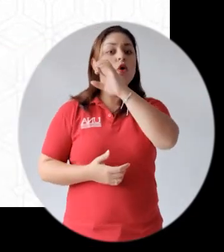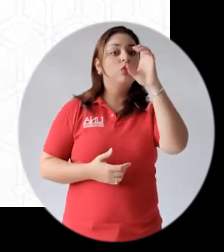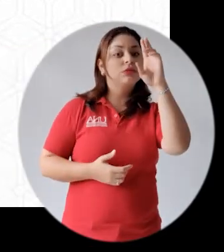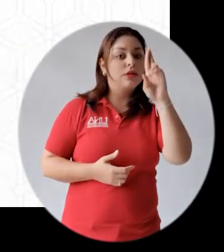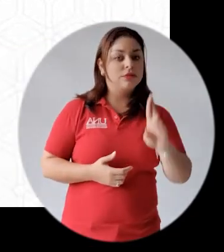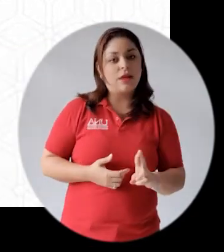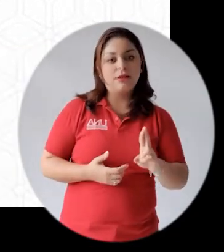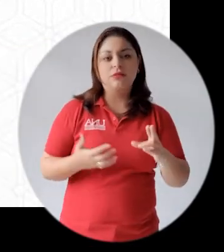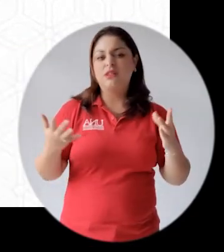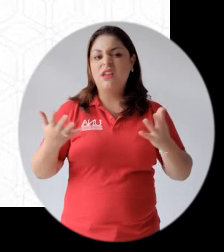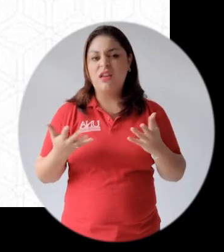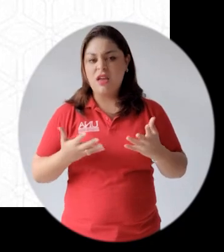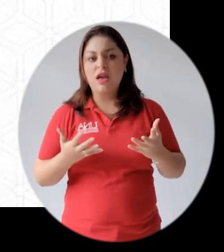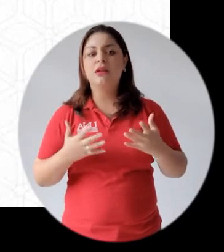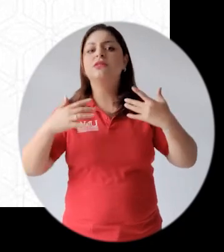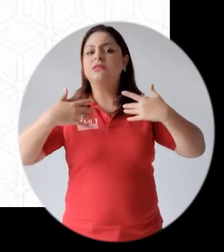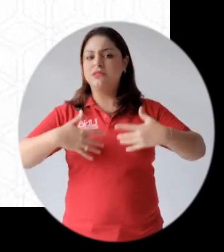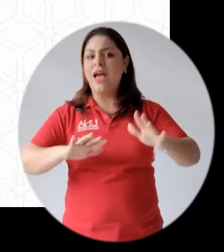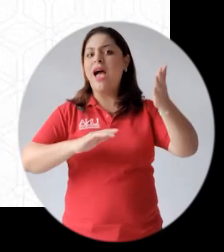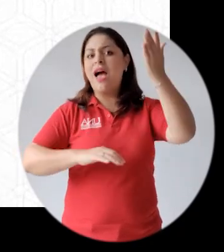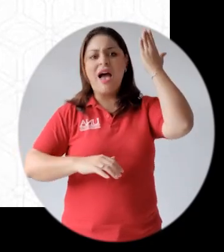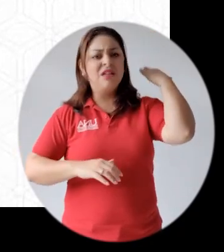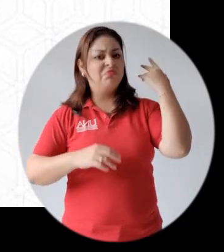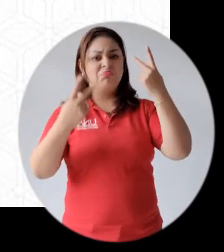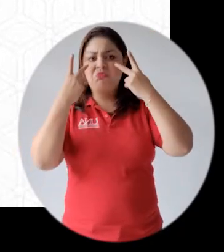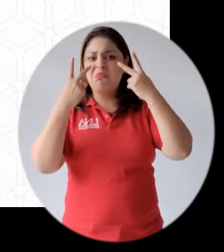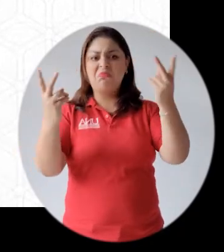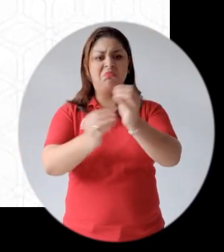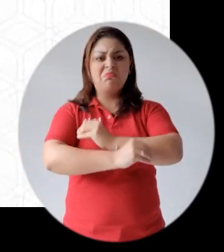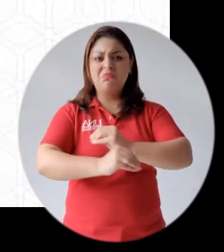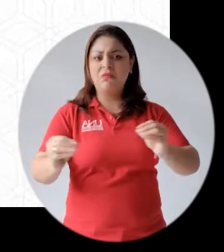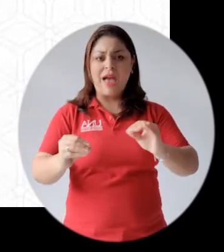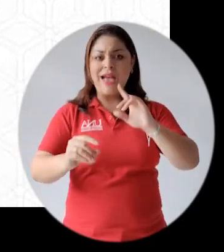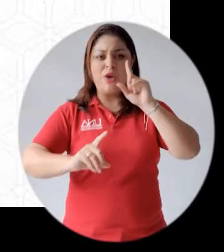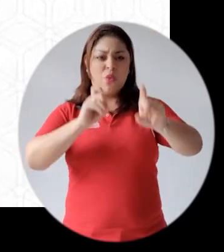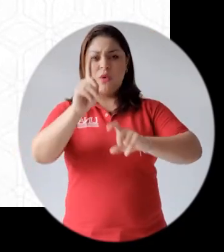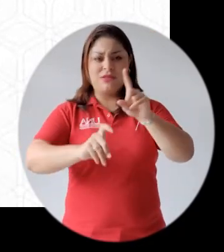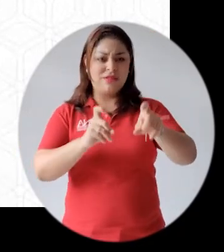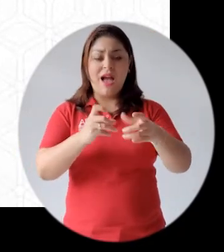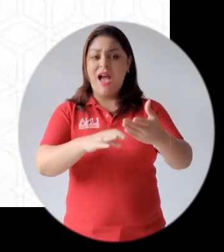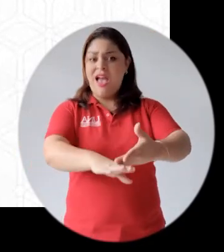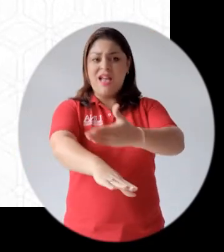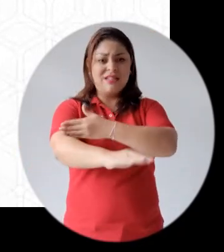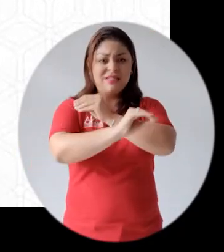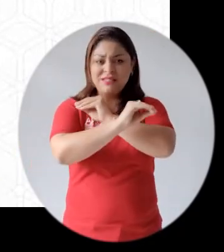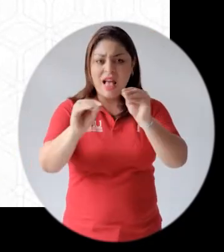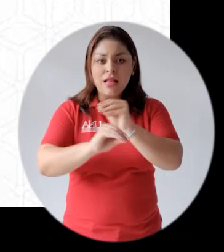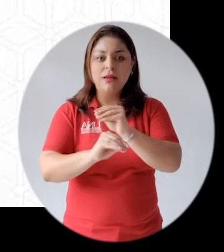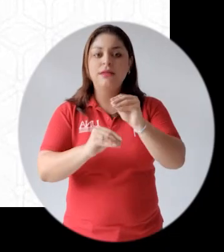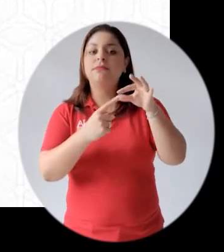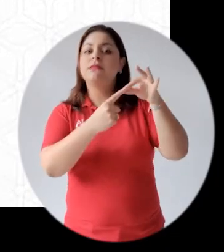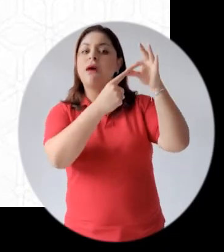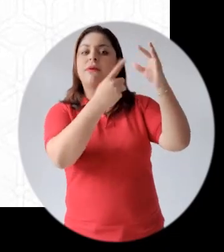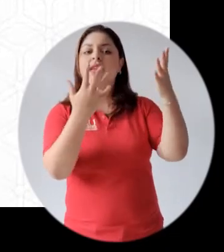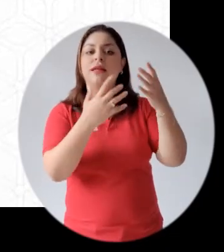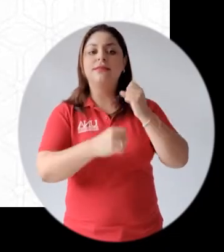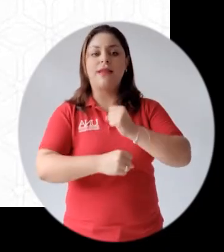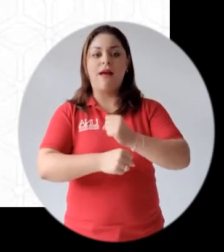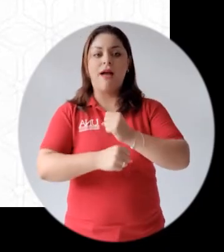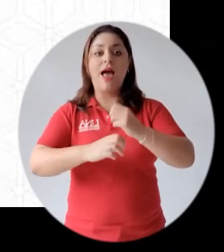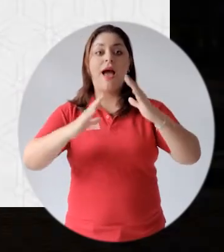economía costarricense que típicamente está invisibilizada por las cuentas nacionales. Y estamos hablando principalmente del trabajo doméstico